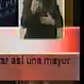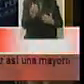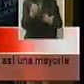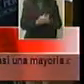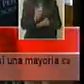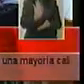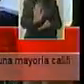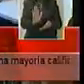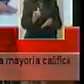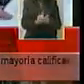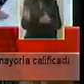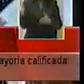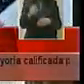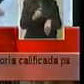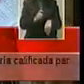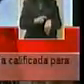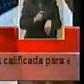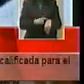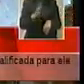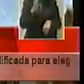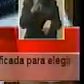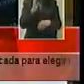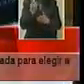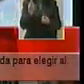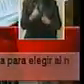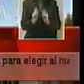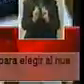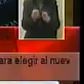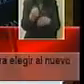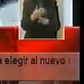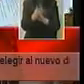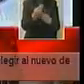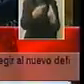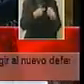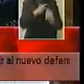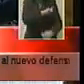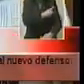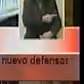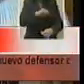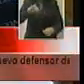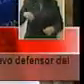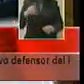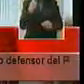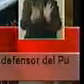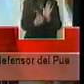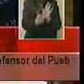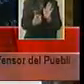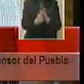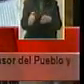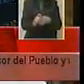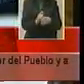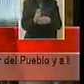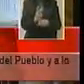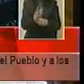él que en ningún momento se habla del otorgamiento de facultades al Ejecutivo para legislar en tareas